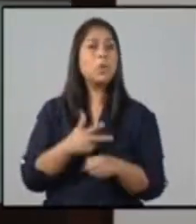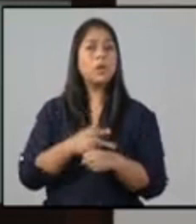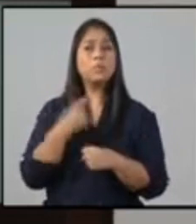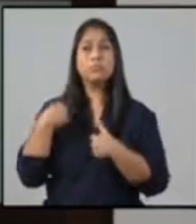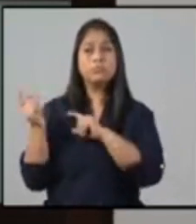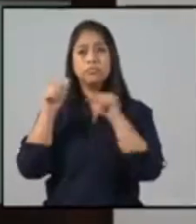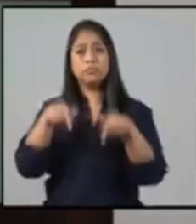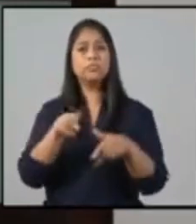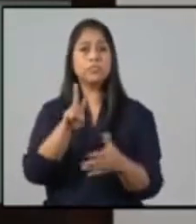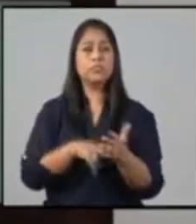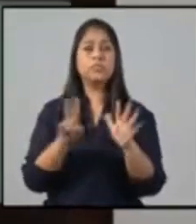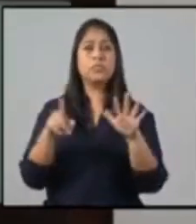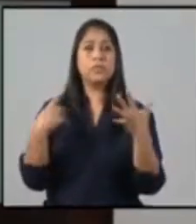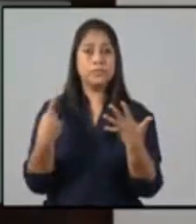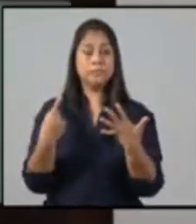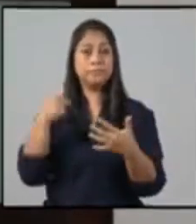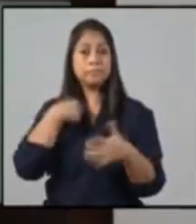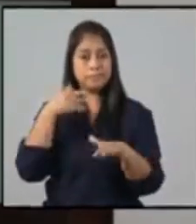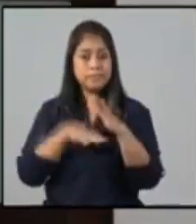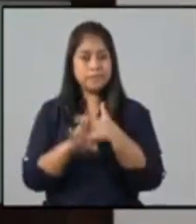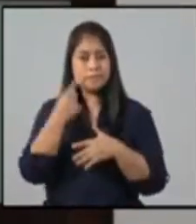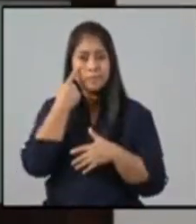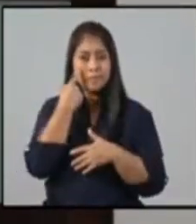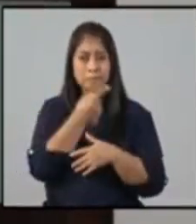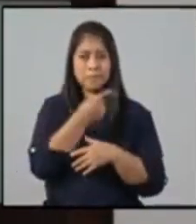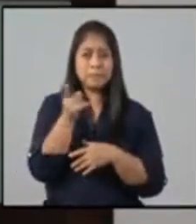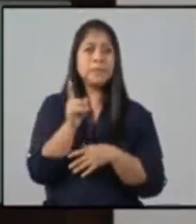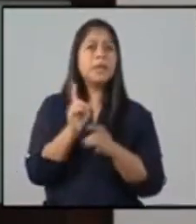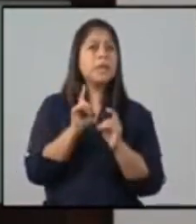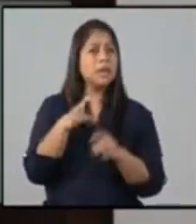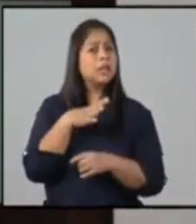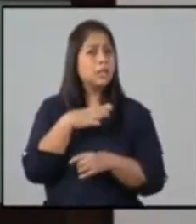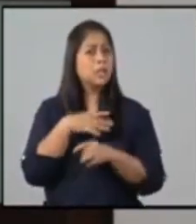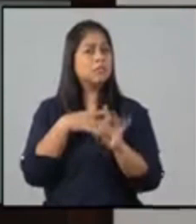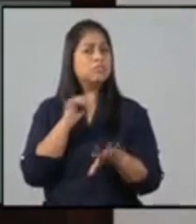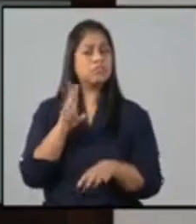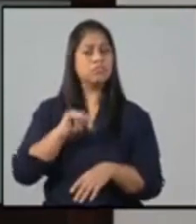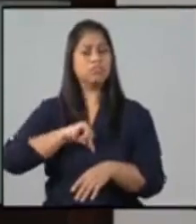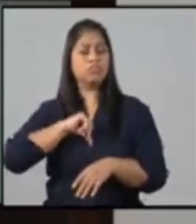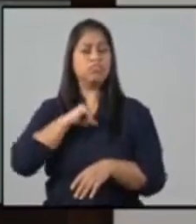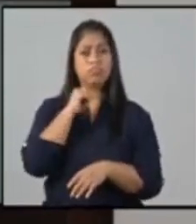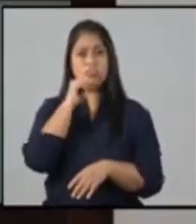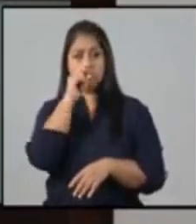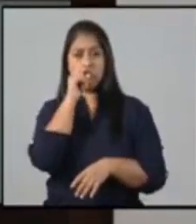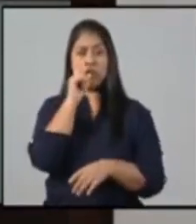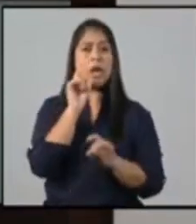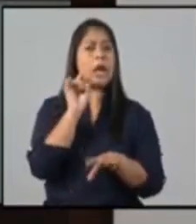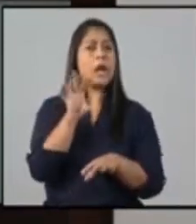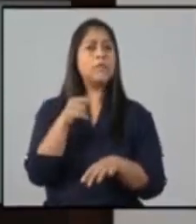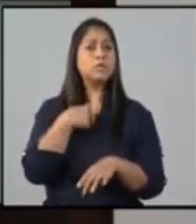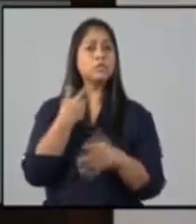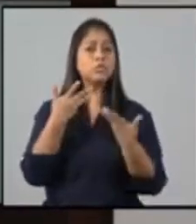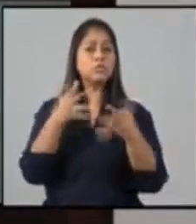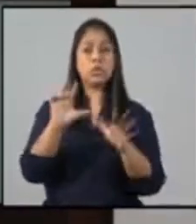año 2016, me encontré. La verdad es que yo tenía una pequeña presunción. Como había ya estado trabajando en